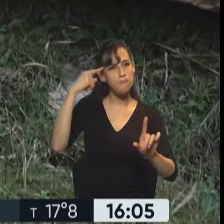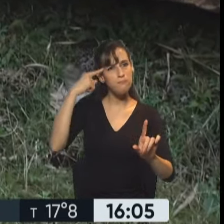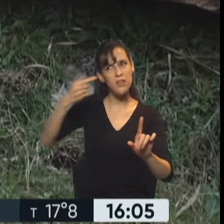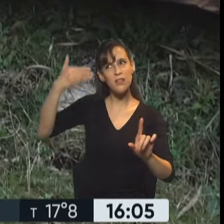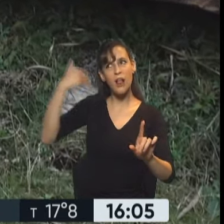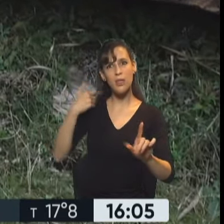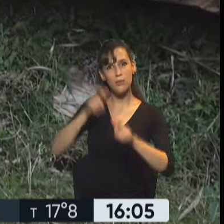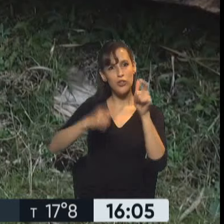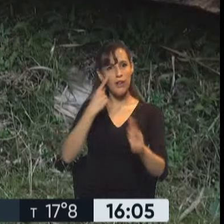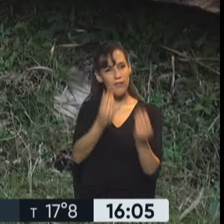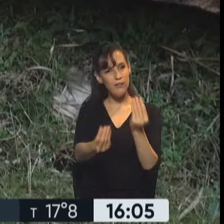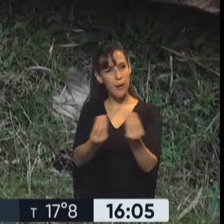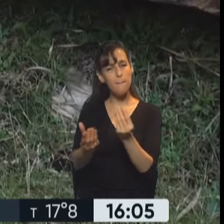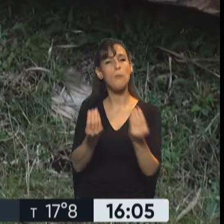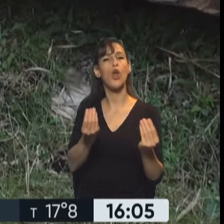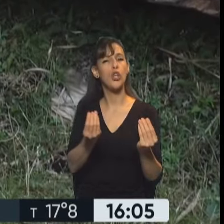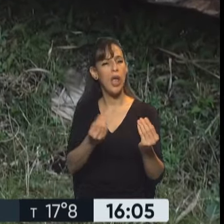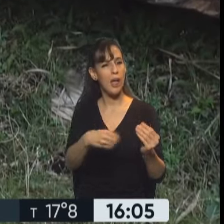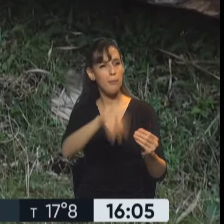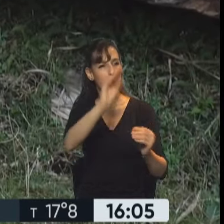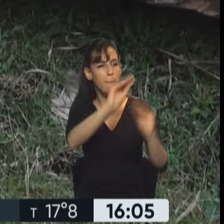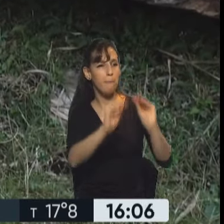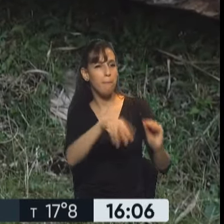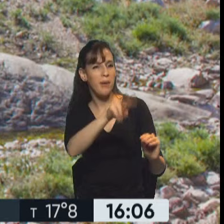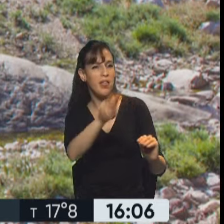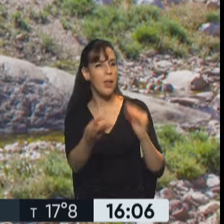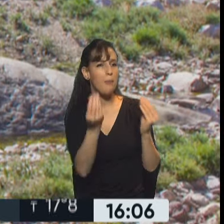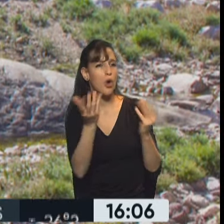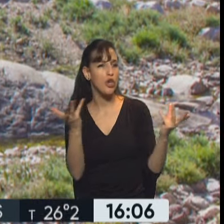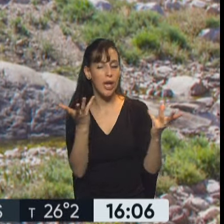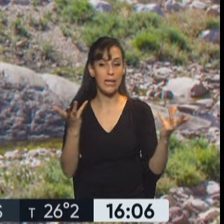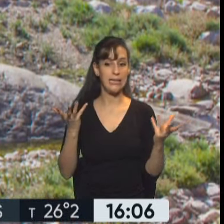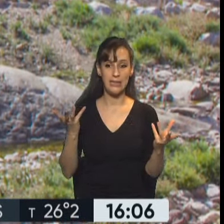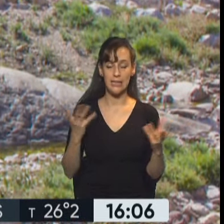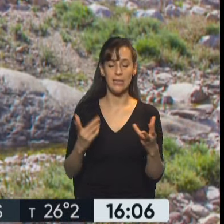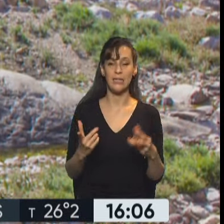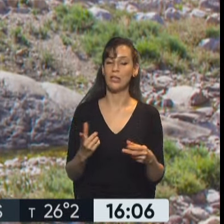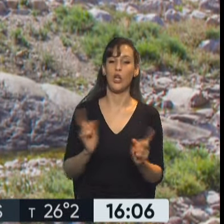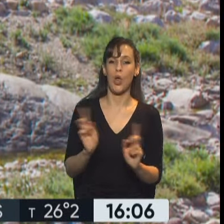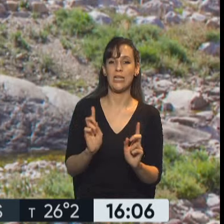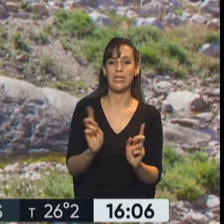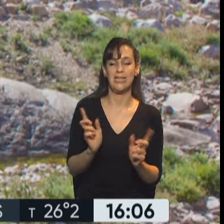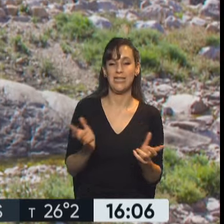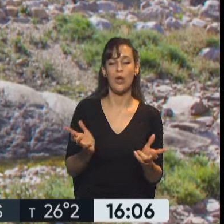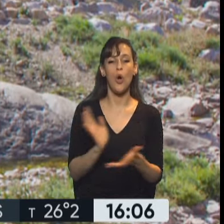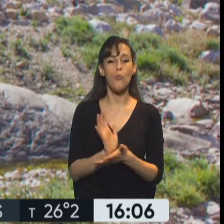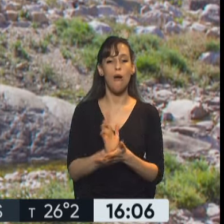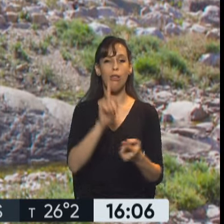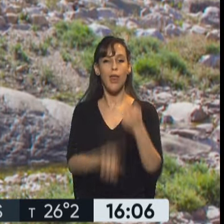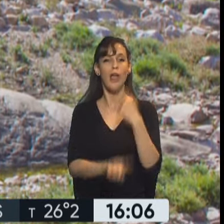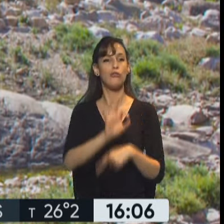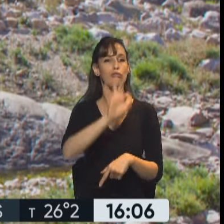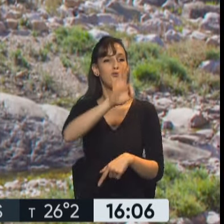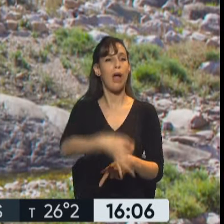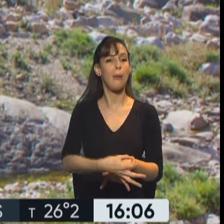de representaciones? Obviamente no es algo que uno pueda descodificar directamente en nuestros códigos, ¿no?, de las sociedades